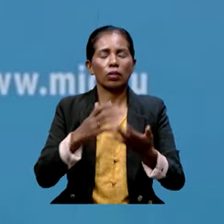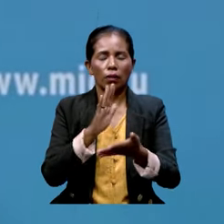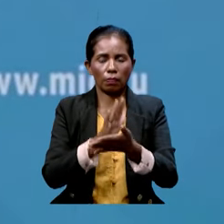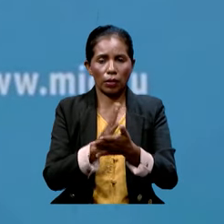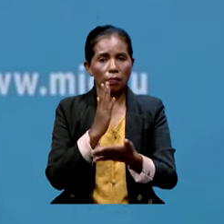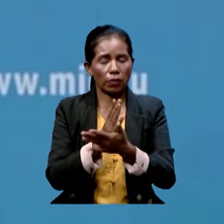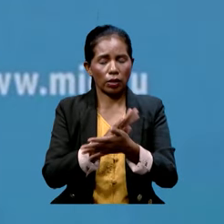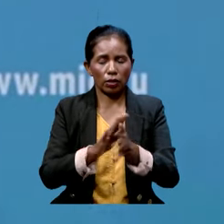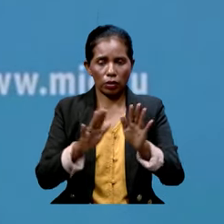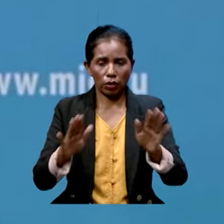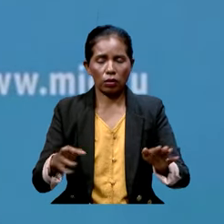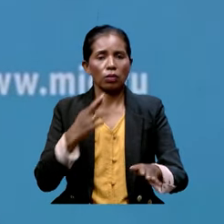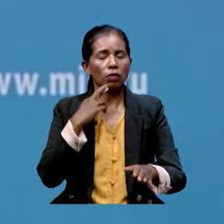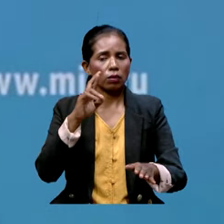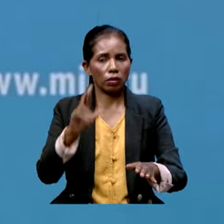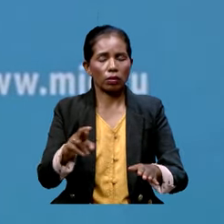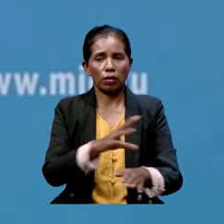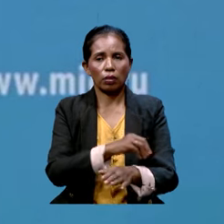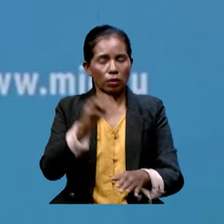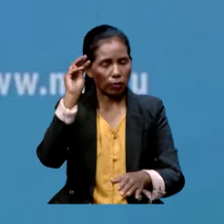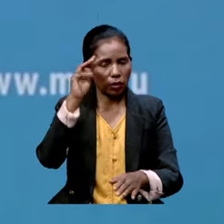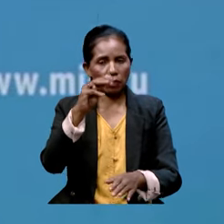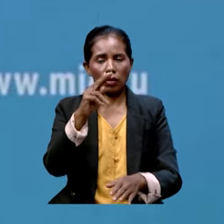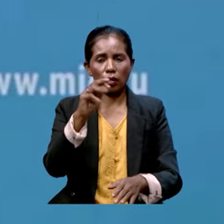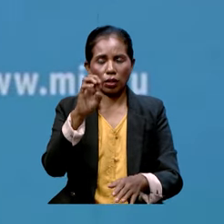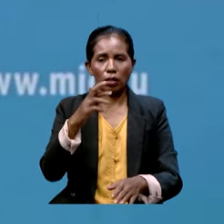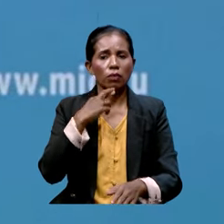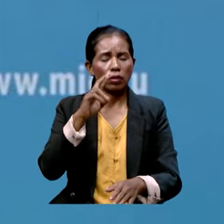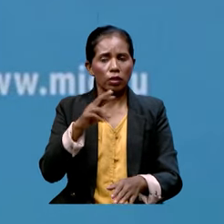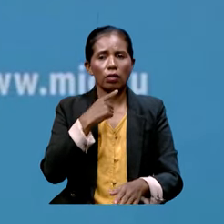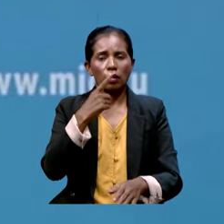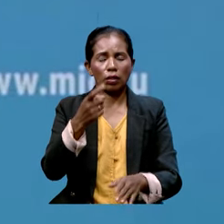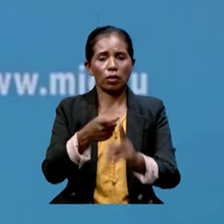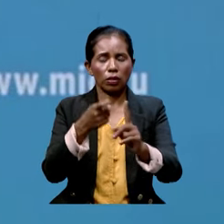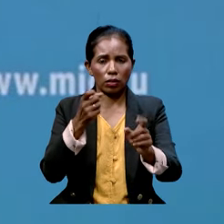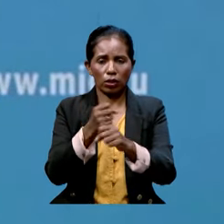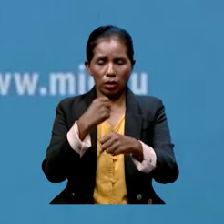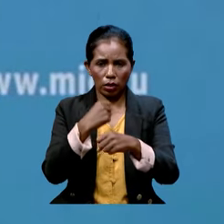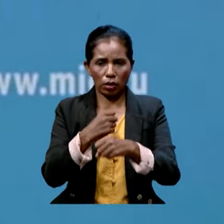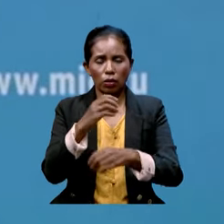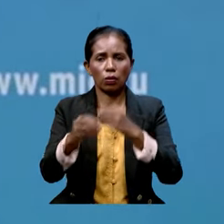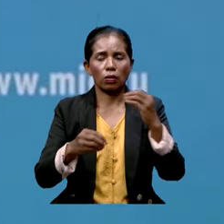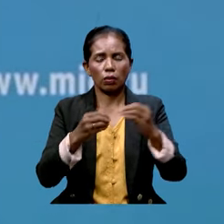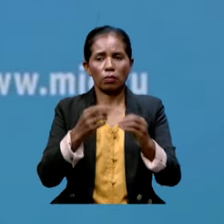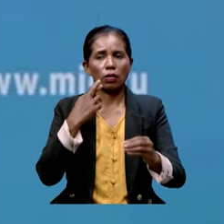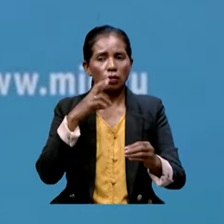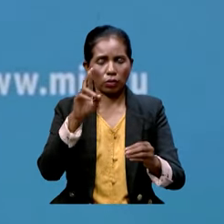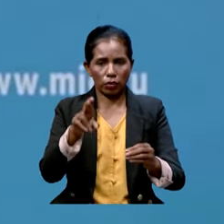entre Rusia no occidente, portavoz ministerio negocios extranjeros Rusia ne hatete, parte occidente halo retórica konabo Rusia.